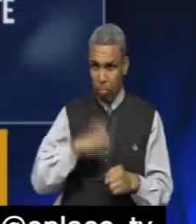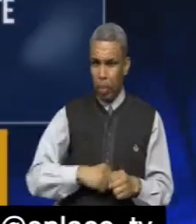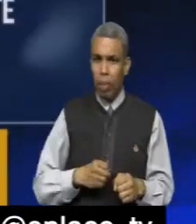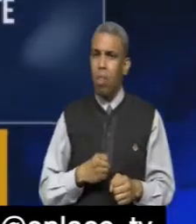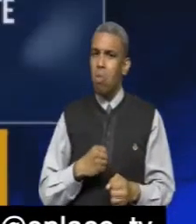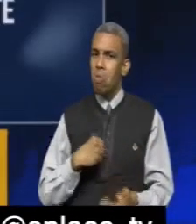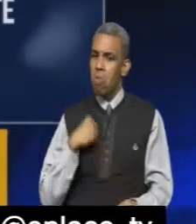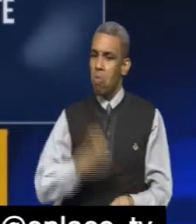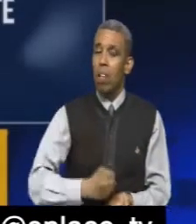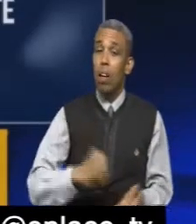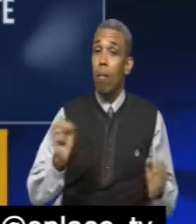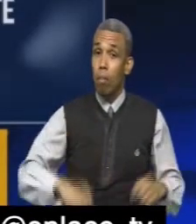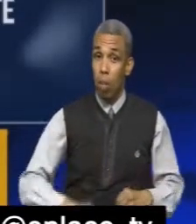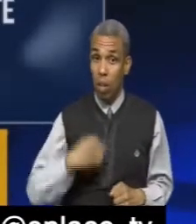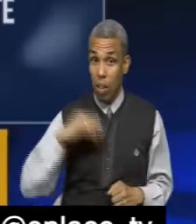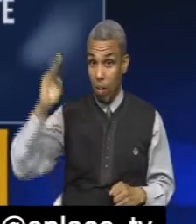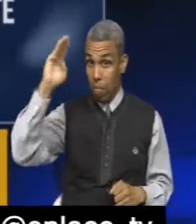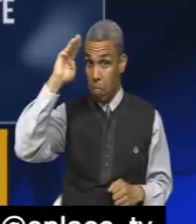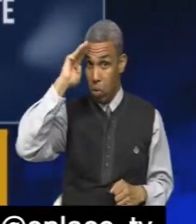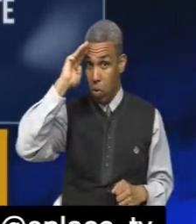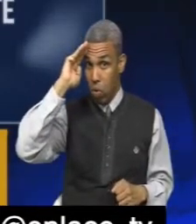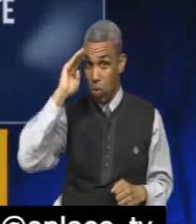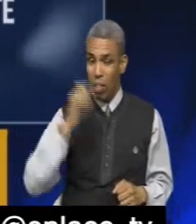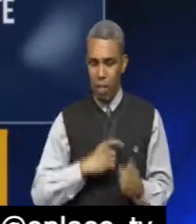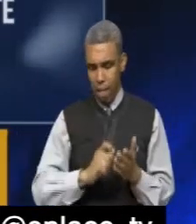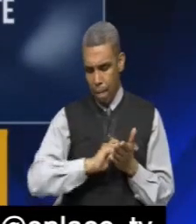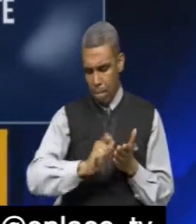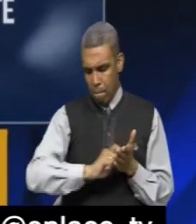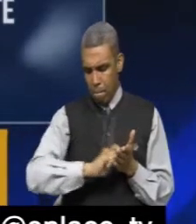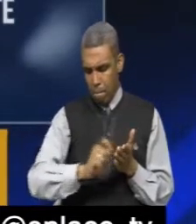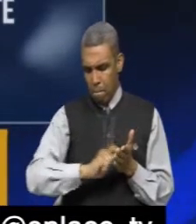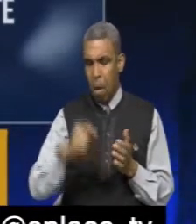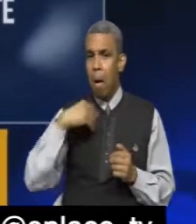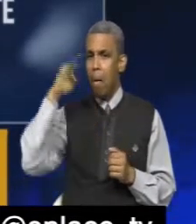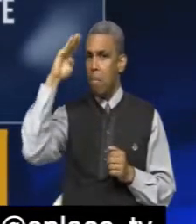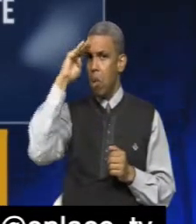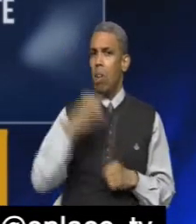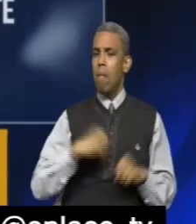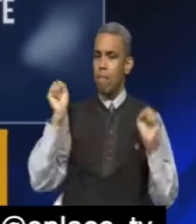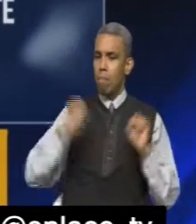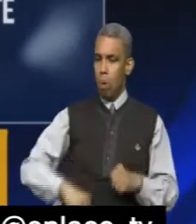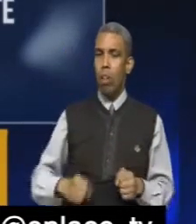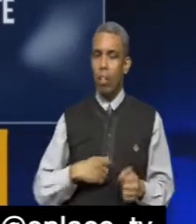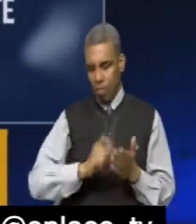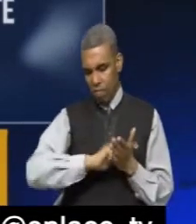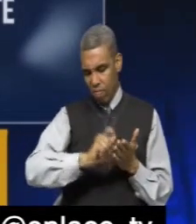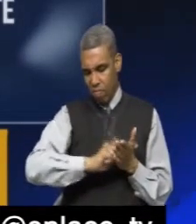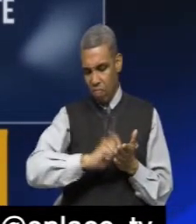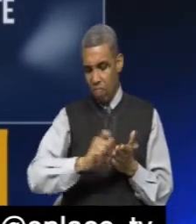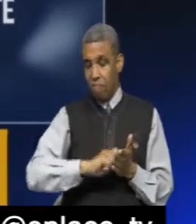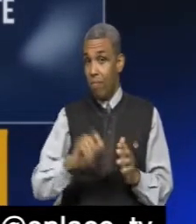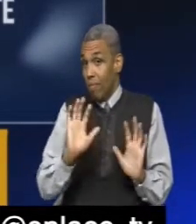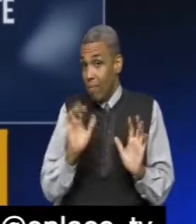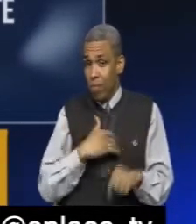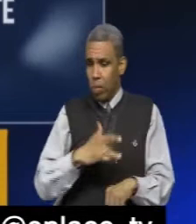La Inspección de Policía Municipal ha dado la orden de policía a través de una medida preventiva